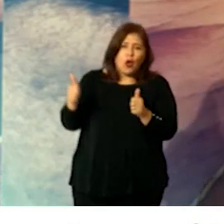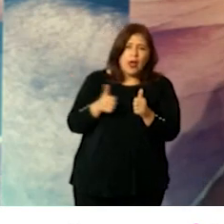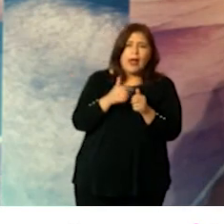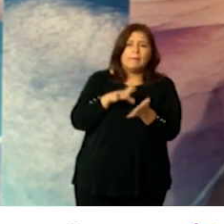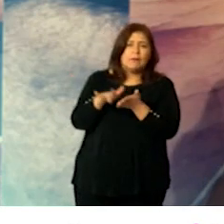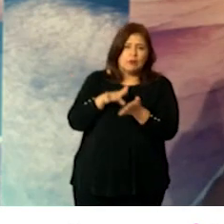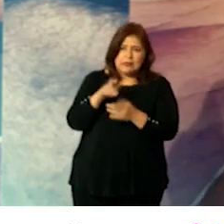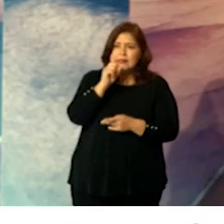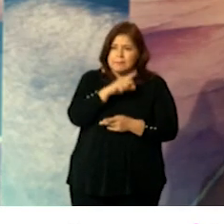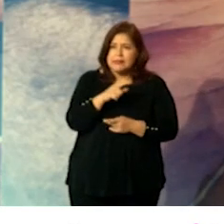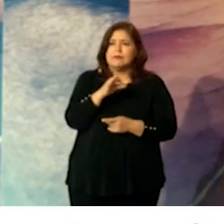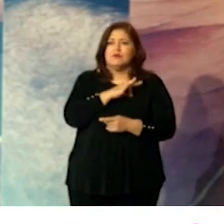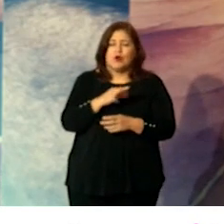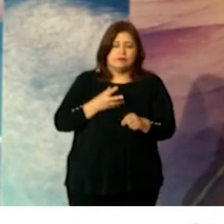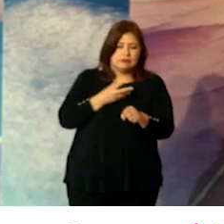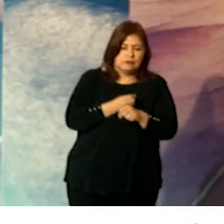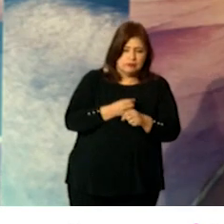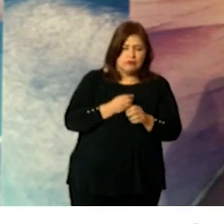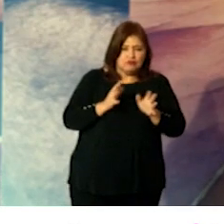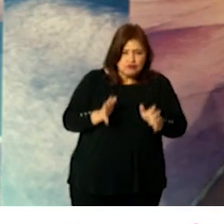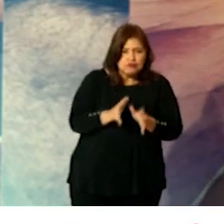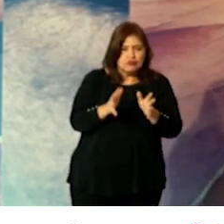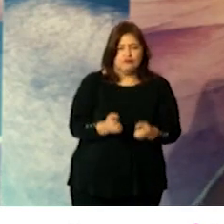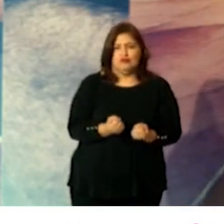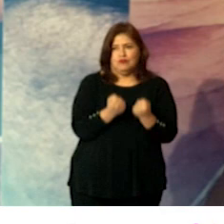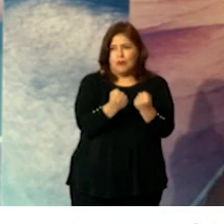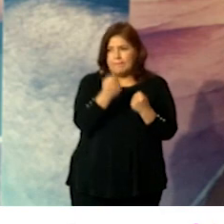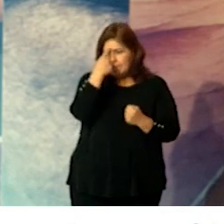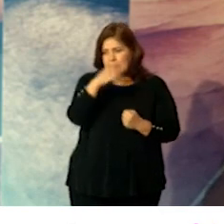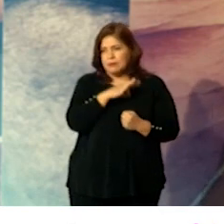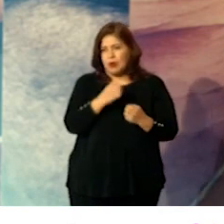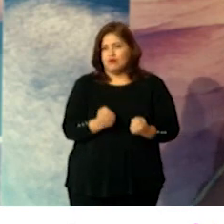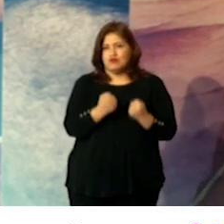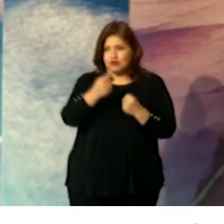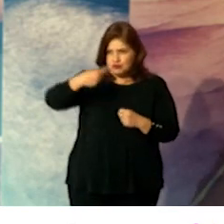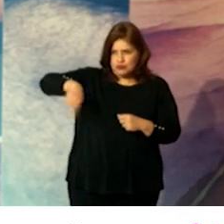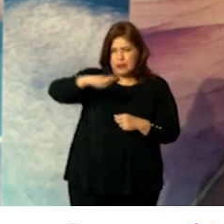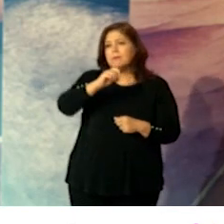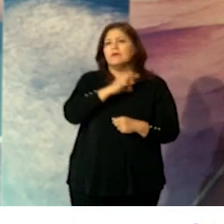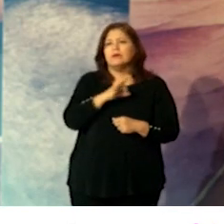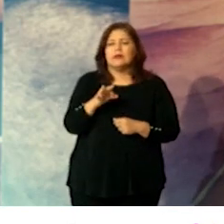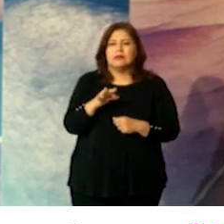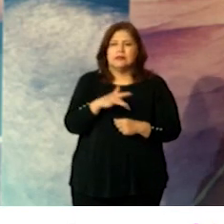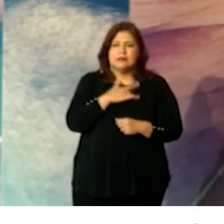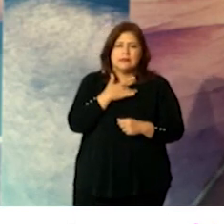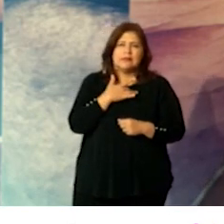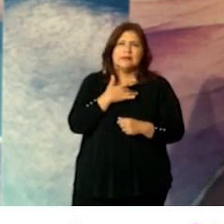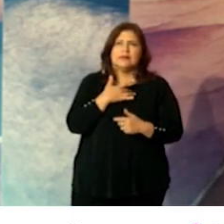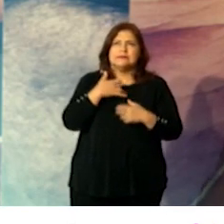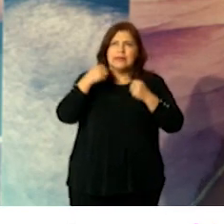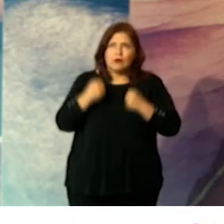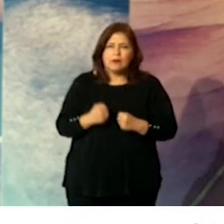pero también es de fortalecer, porque es la fuerza de ustedes que, por ejemplo, nos da seguridad